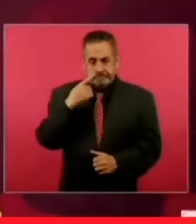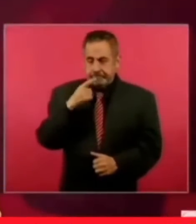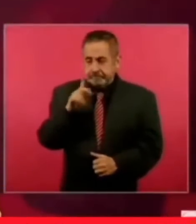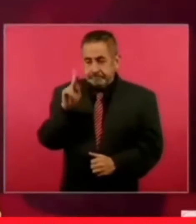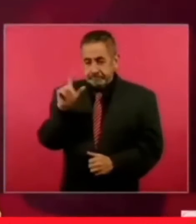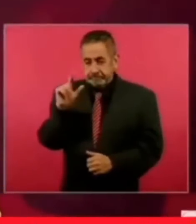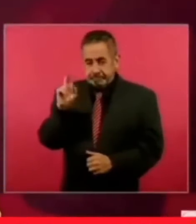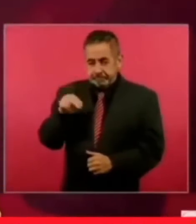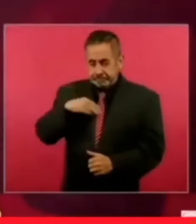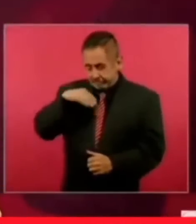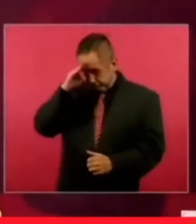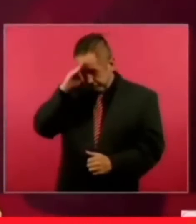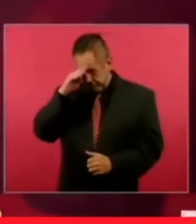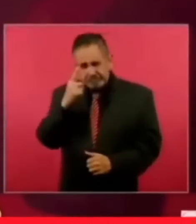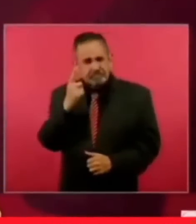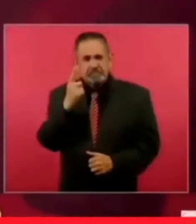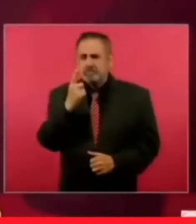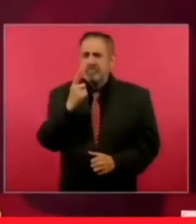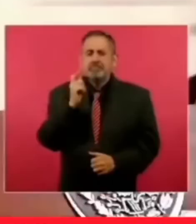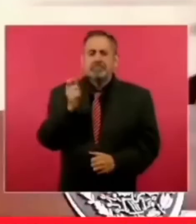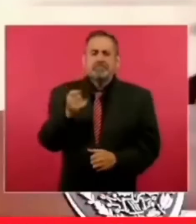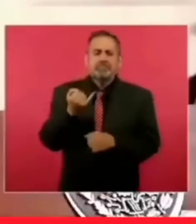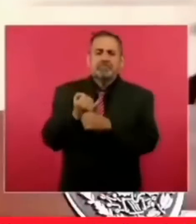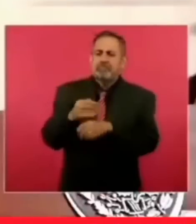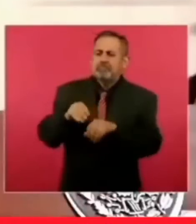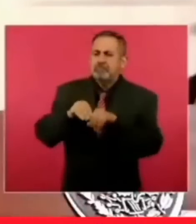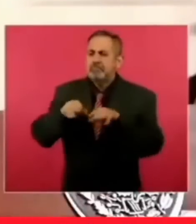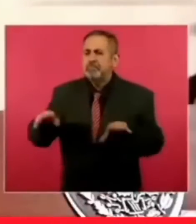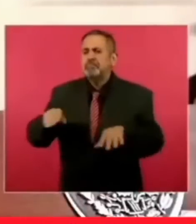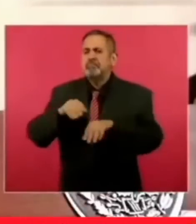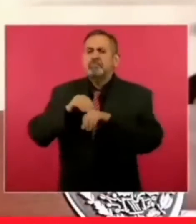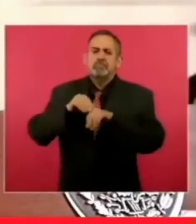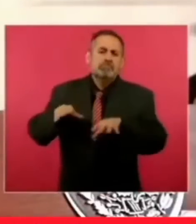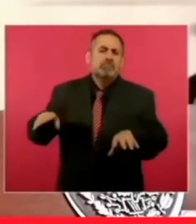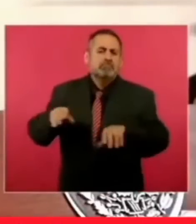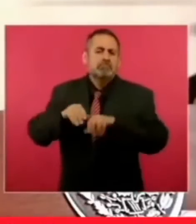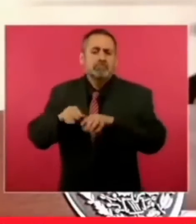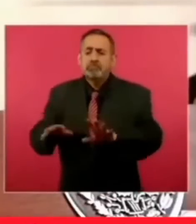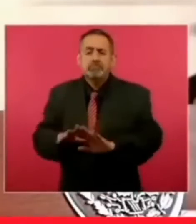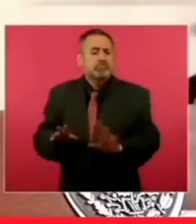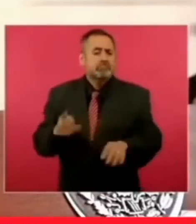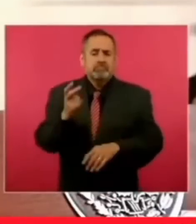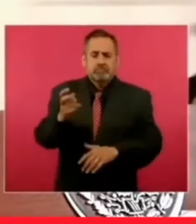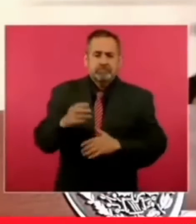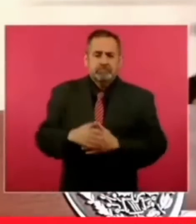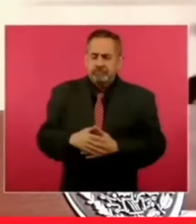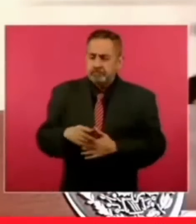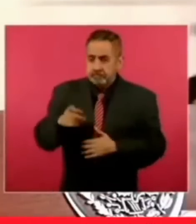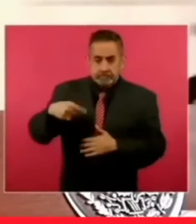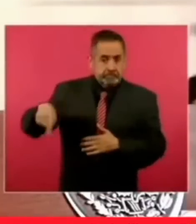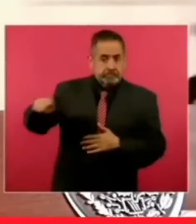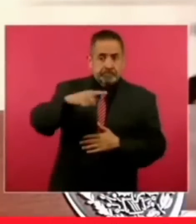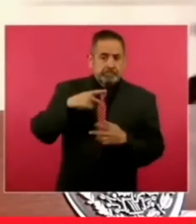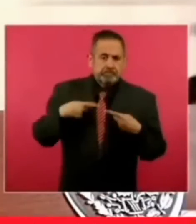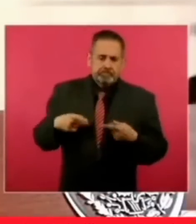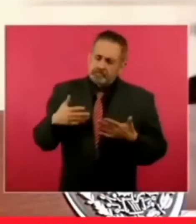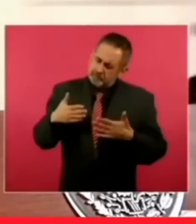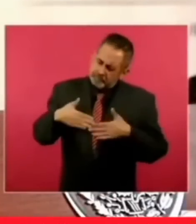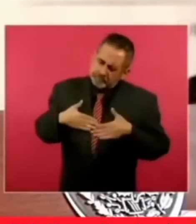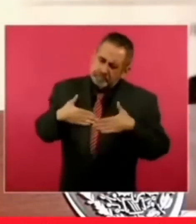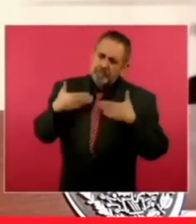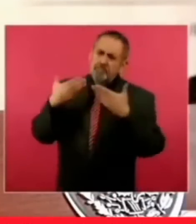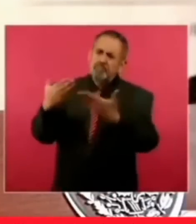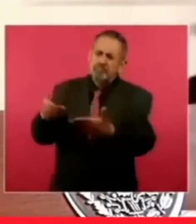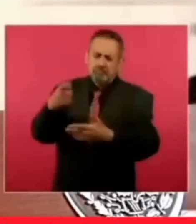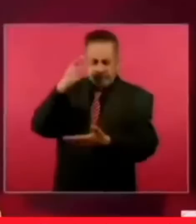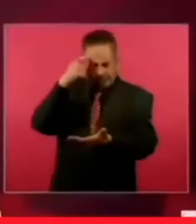consiste en informar a la gente, confiar en el pueblo